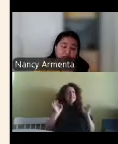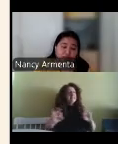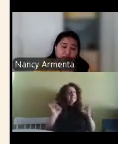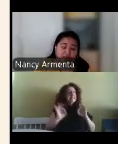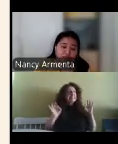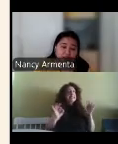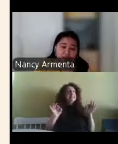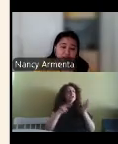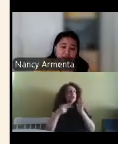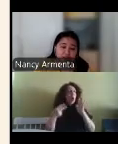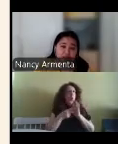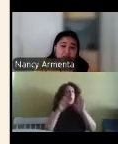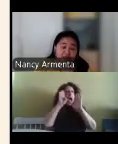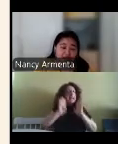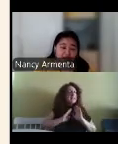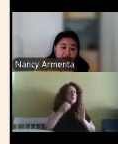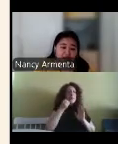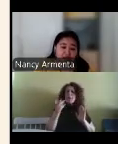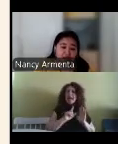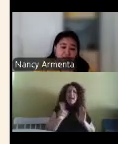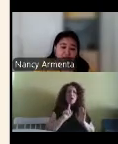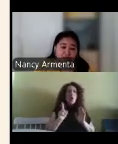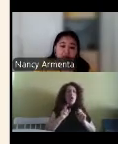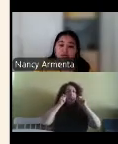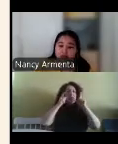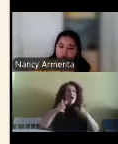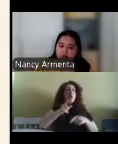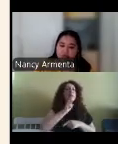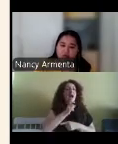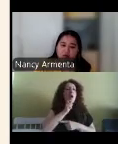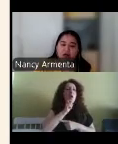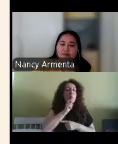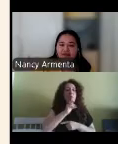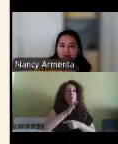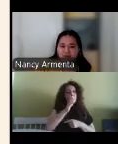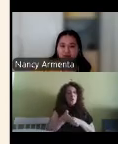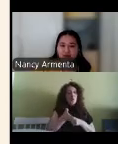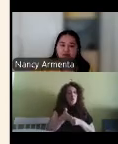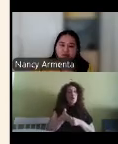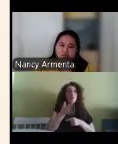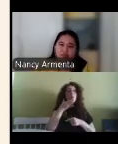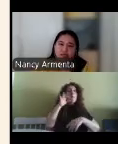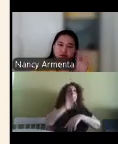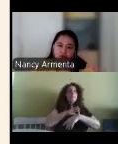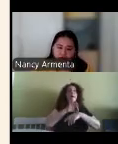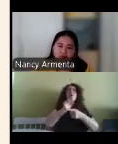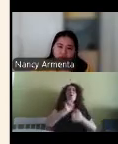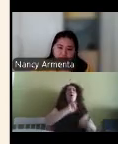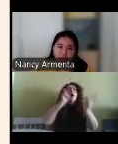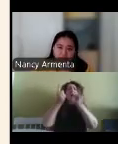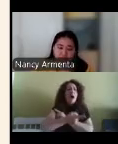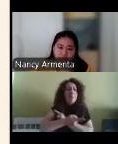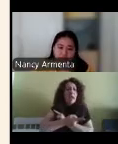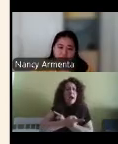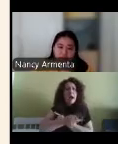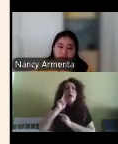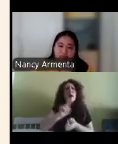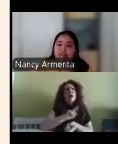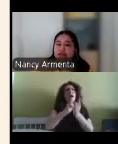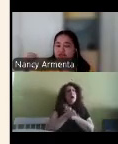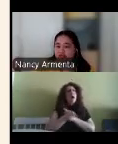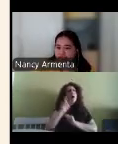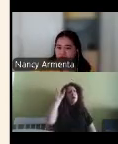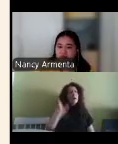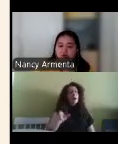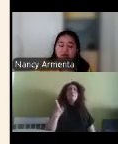no eran atendidas de la manera que ellas esperaban, porque o cambian de médico y el médico efectivamente